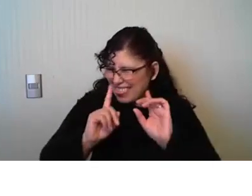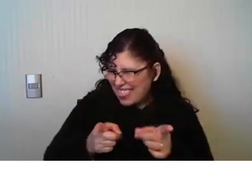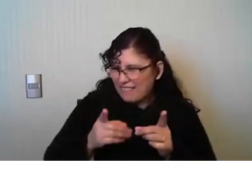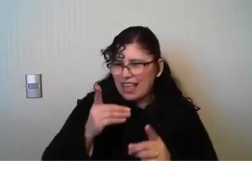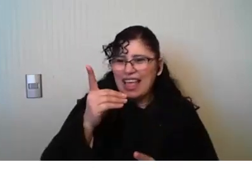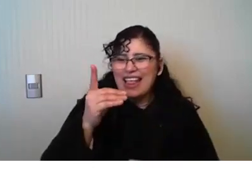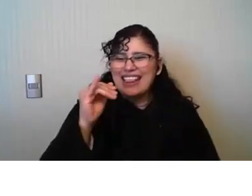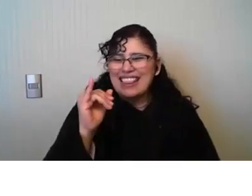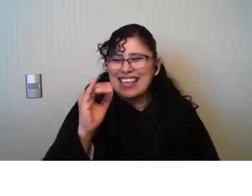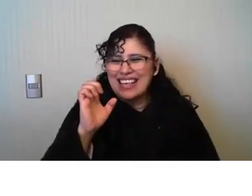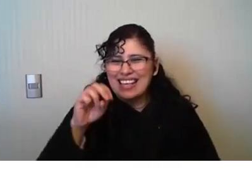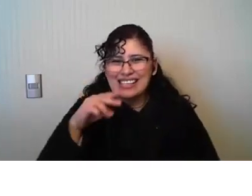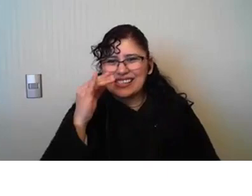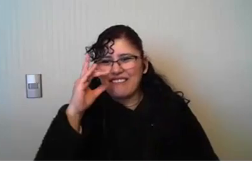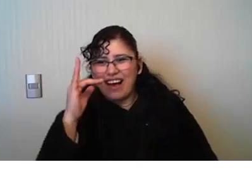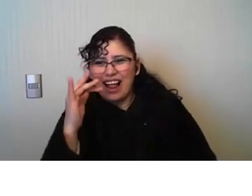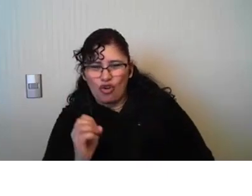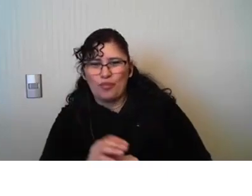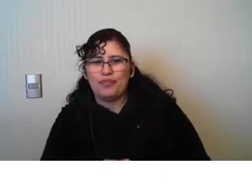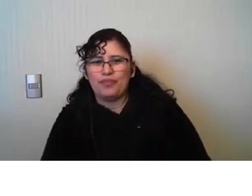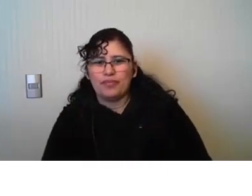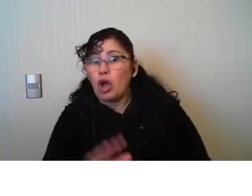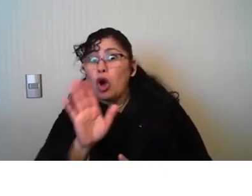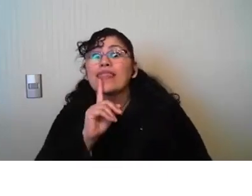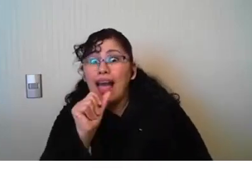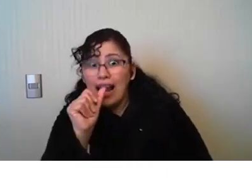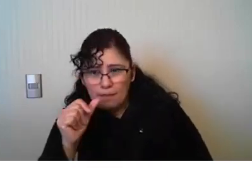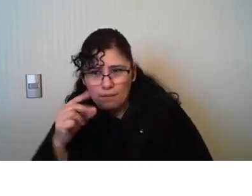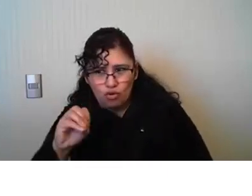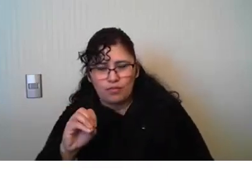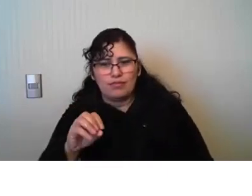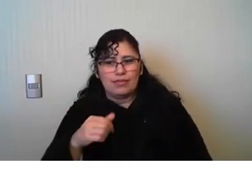la profundidad nuestro tálamo.